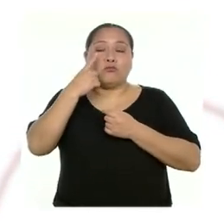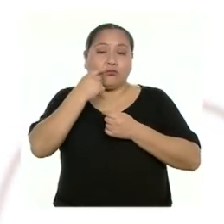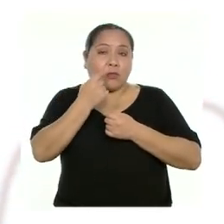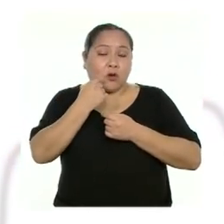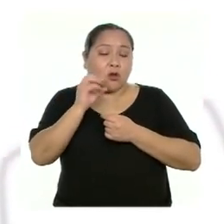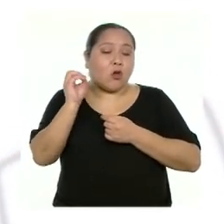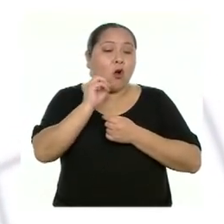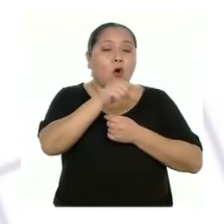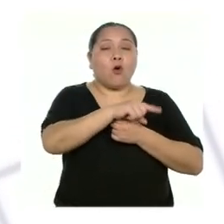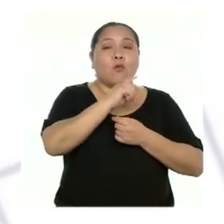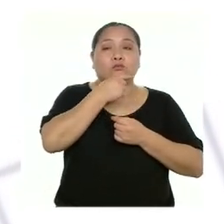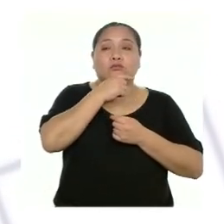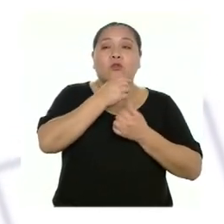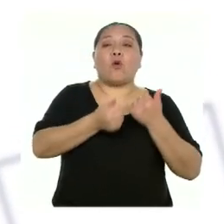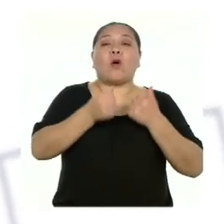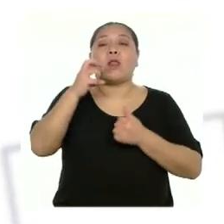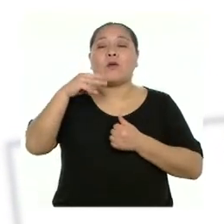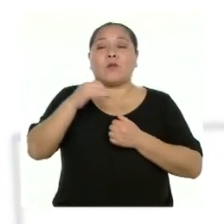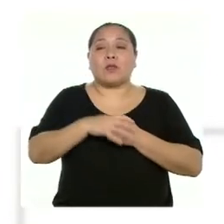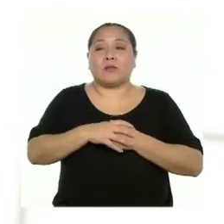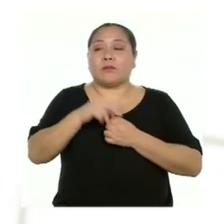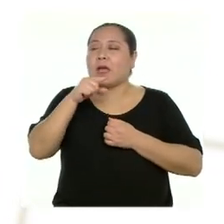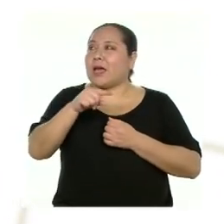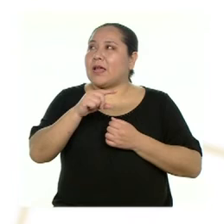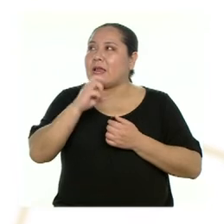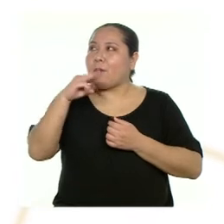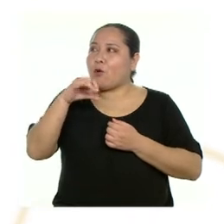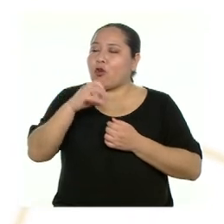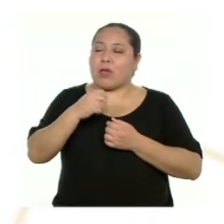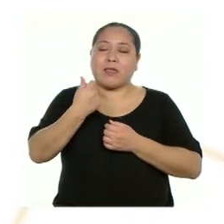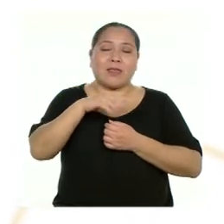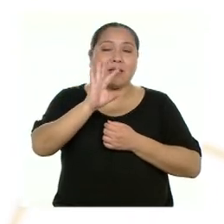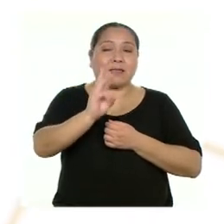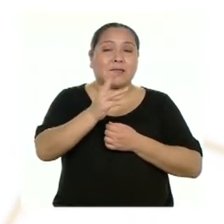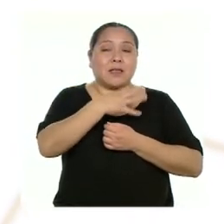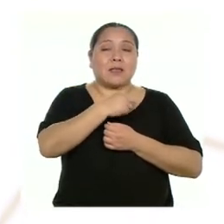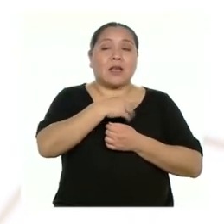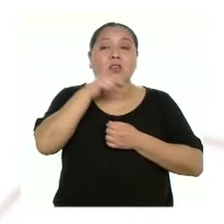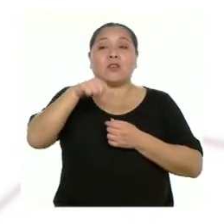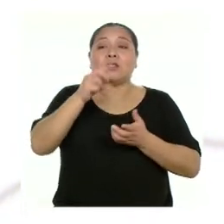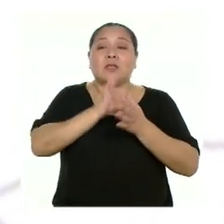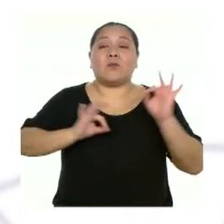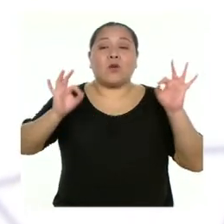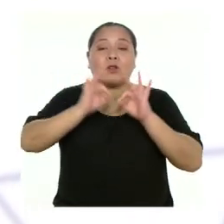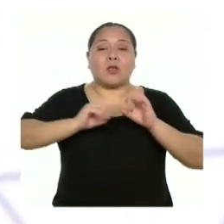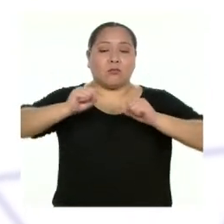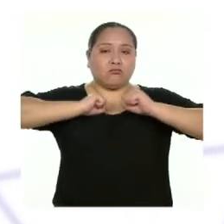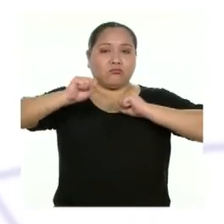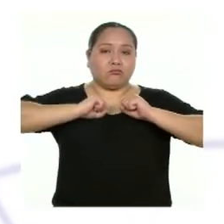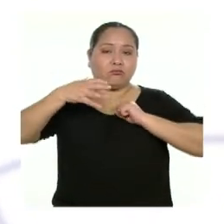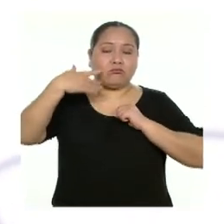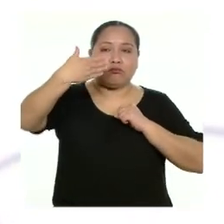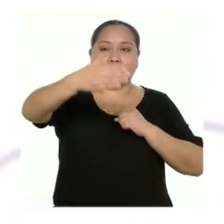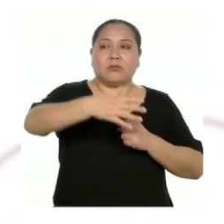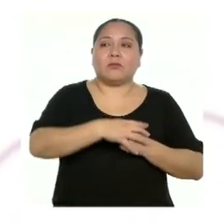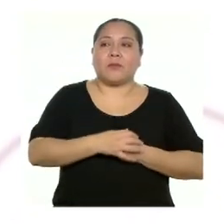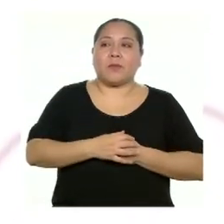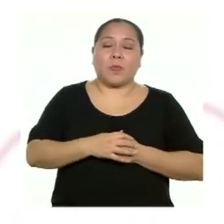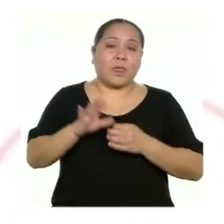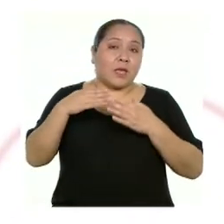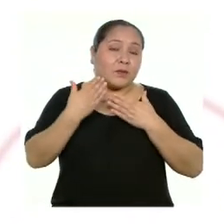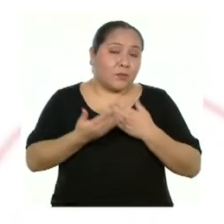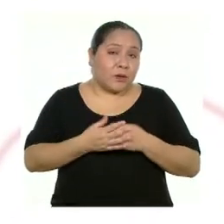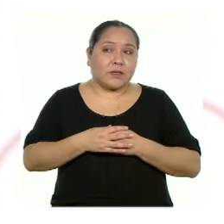años. Ese valor es importante, en especial para las actividades físicas que veremos más adelante. Y